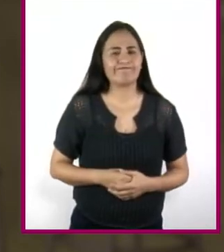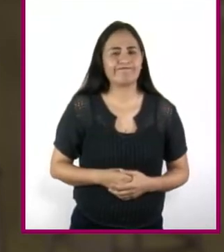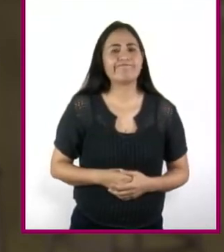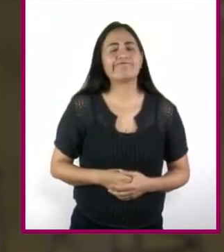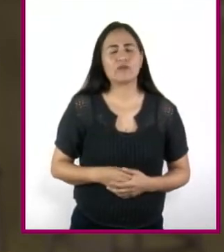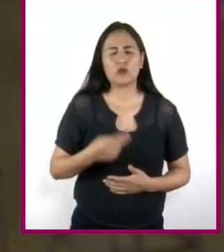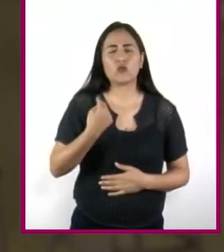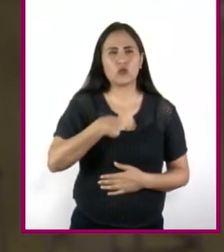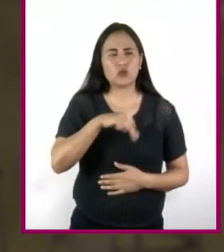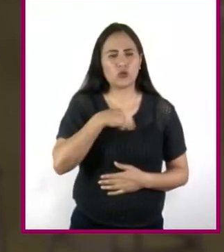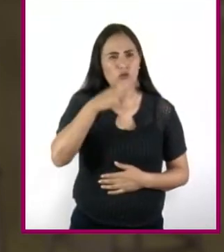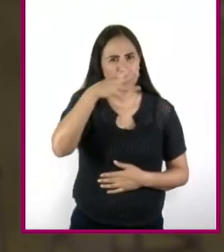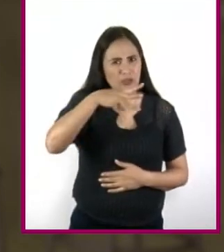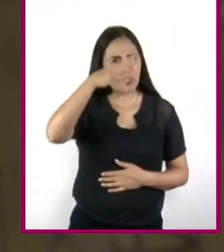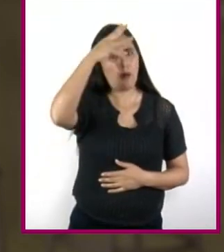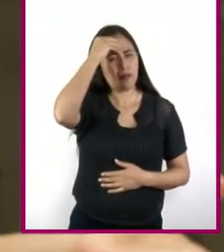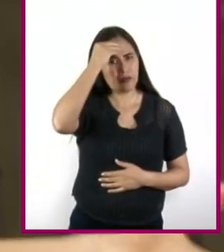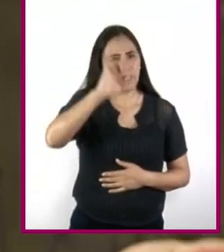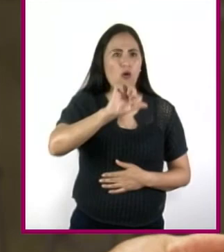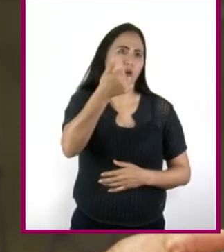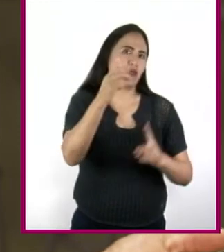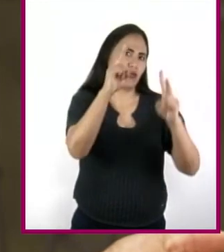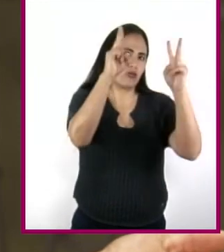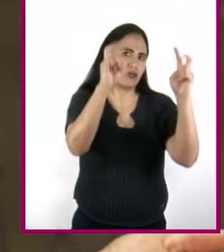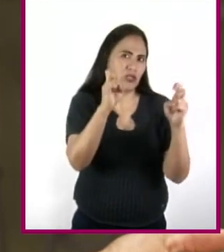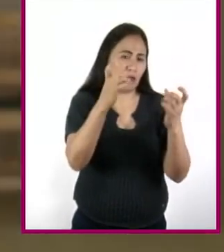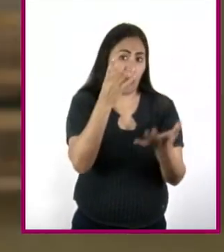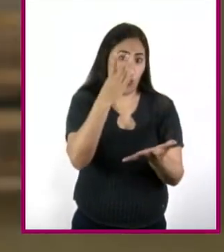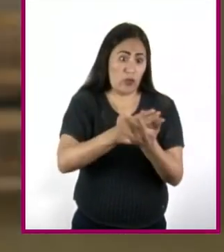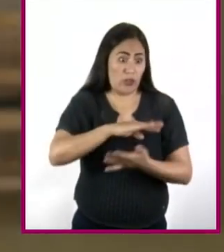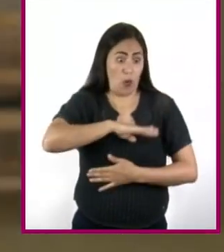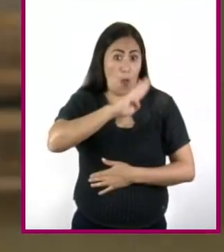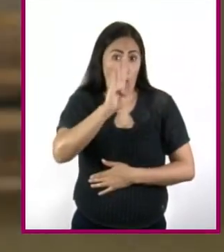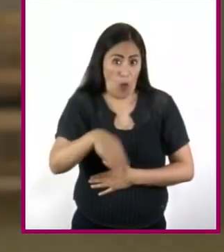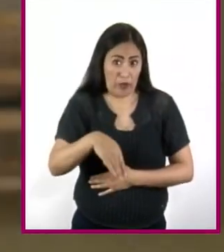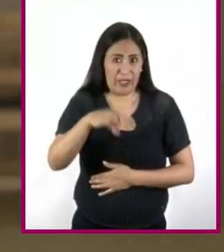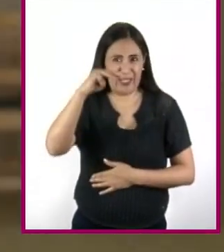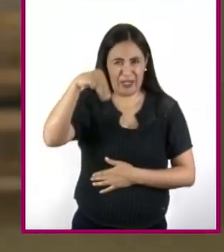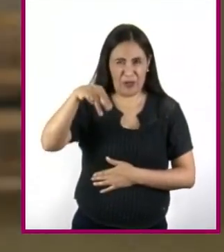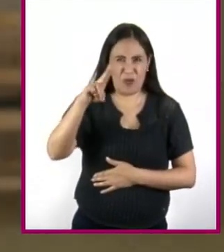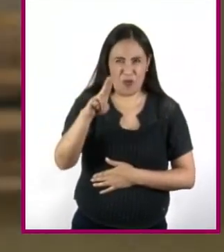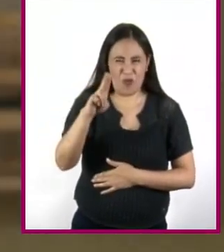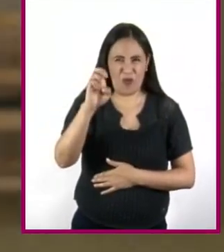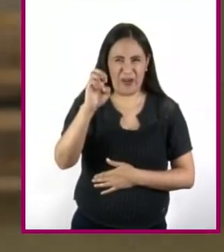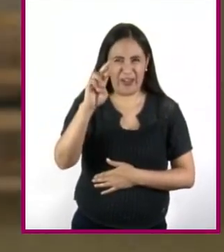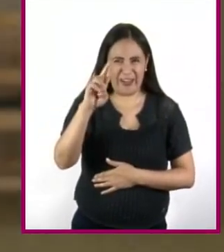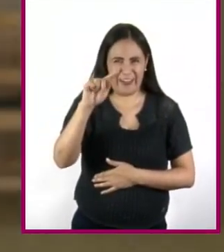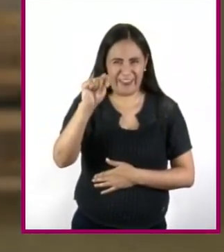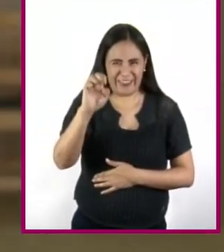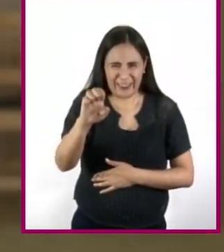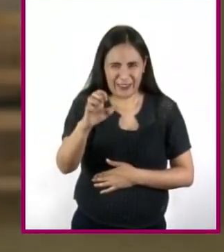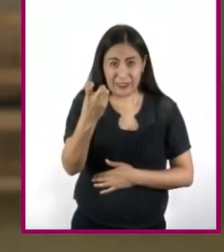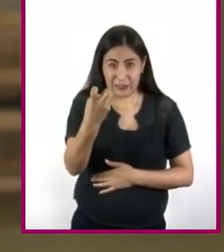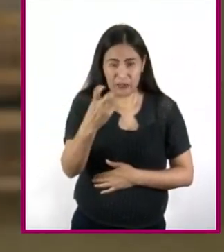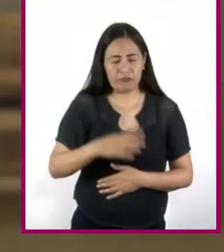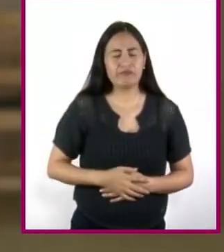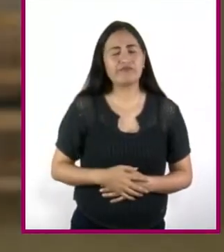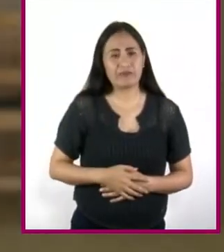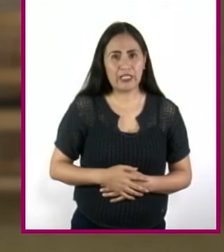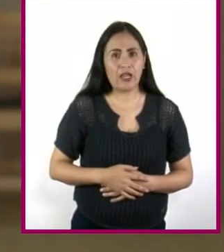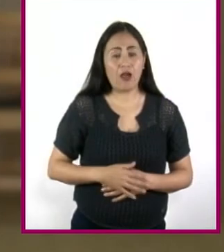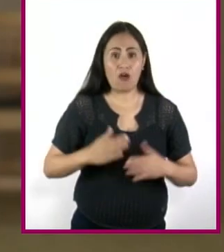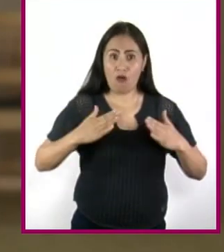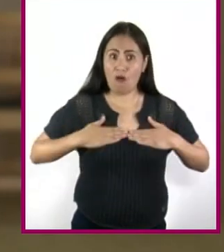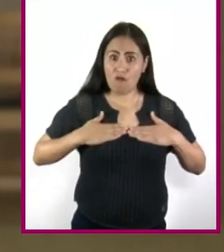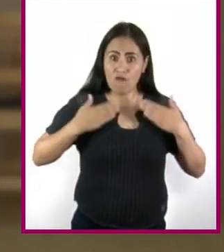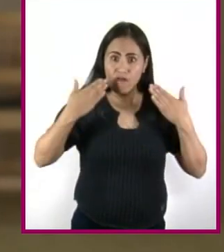podemos aprender para diferentes temas, y no solo para la muerte. Claro, parece muy prudente no tener confianza ciega en algo